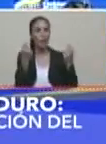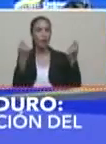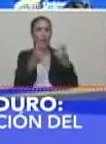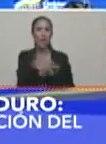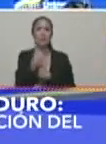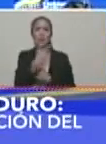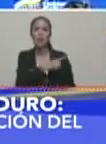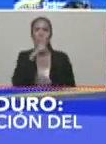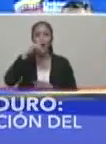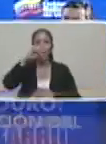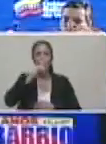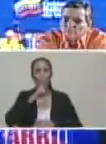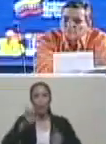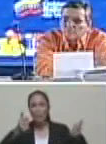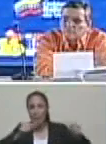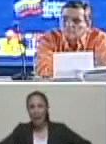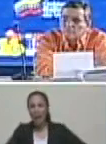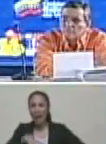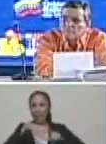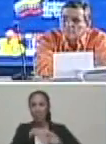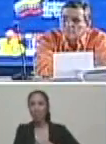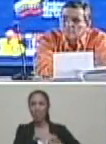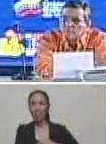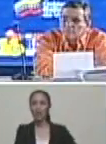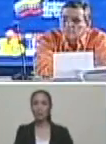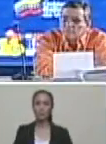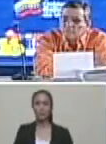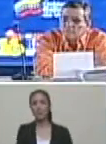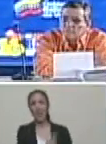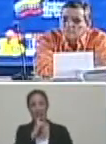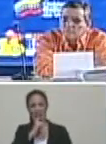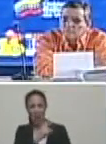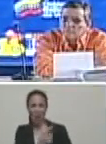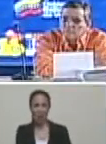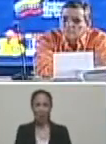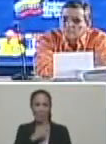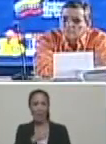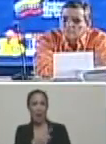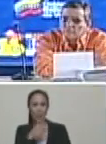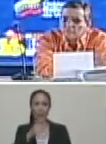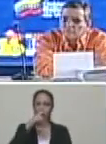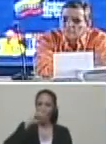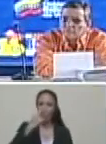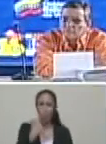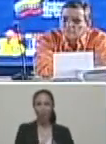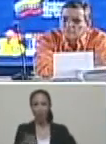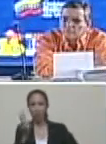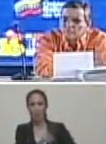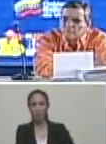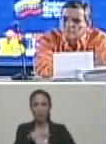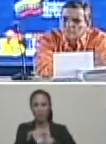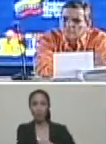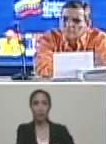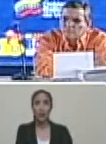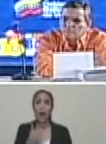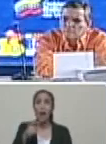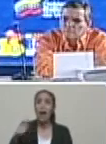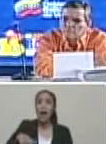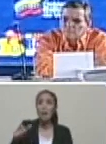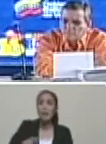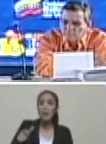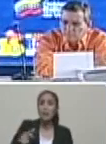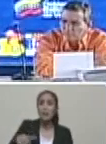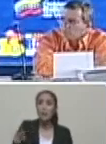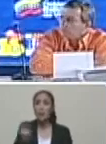maluco, que Maduro es perverso, que Maduro es malo, que el pueblo de Venezuela necesita ayuda y Maduro lo